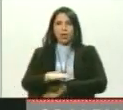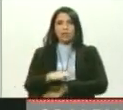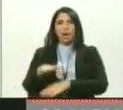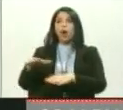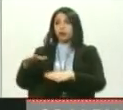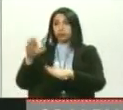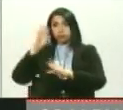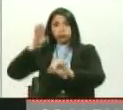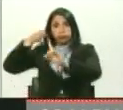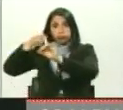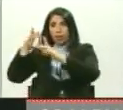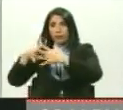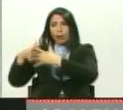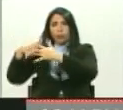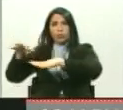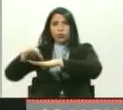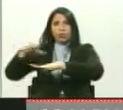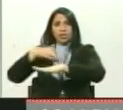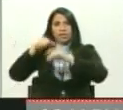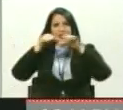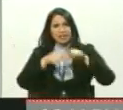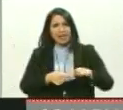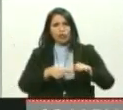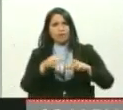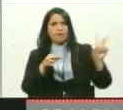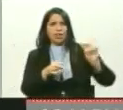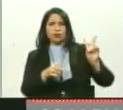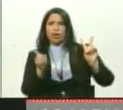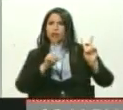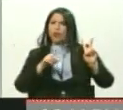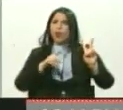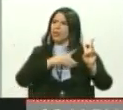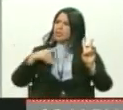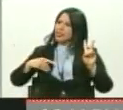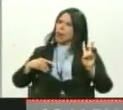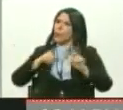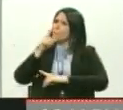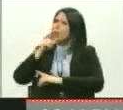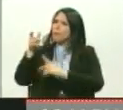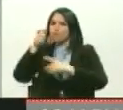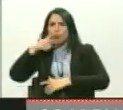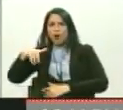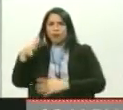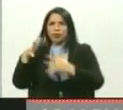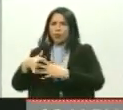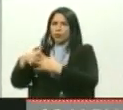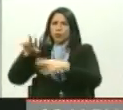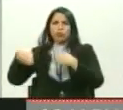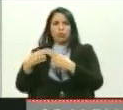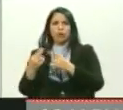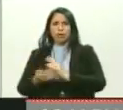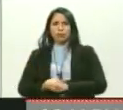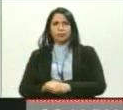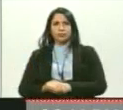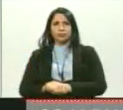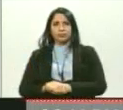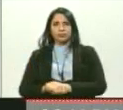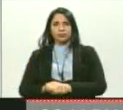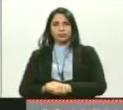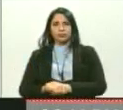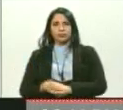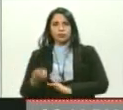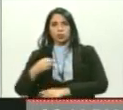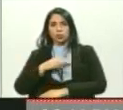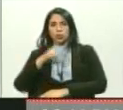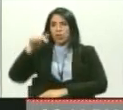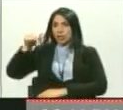de Estados Unidos y deje quieto a Venezuela. No le deseamos mal a los pueblos de Estados Unidos, no, jamás. Ni estamos aquí